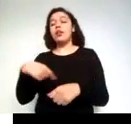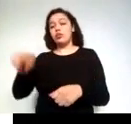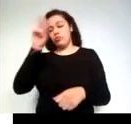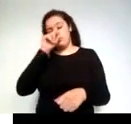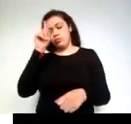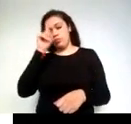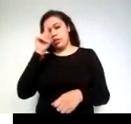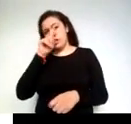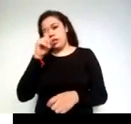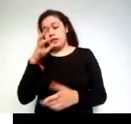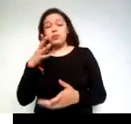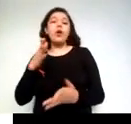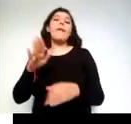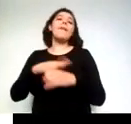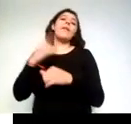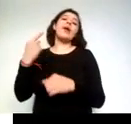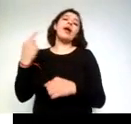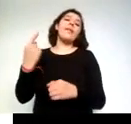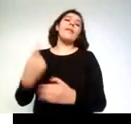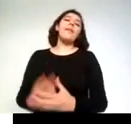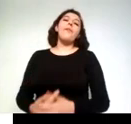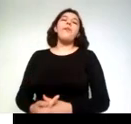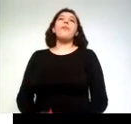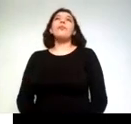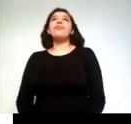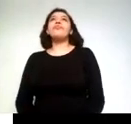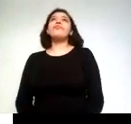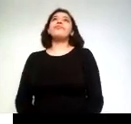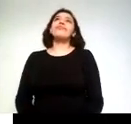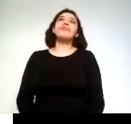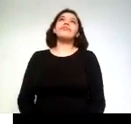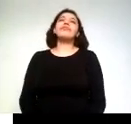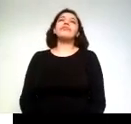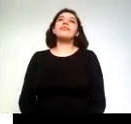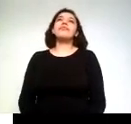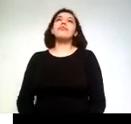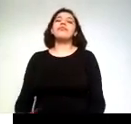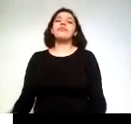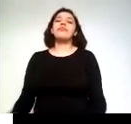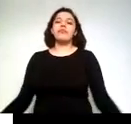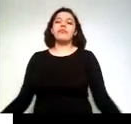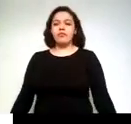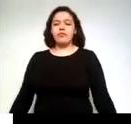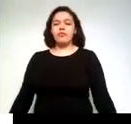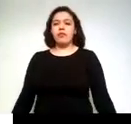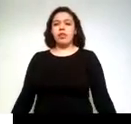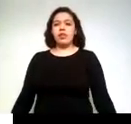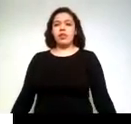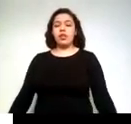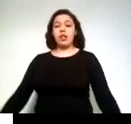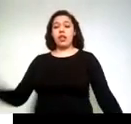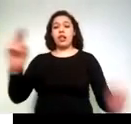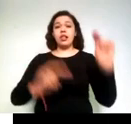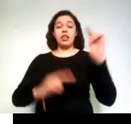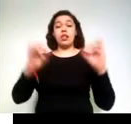en temas de desarrollo organizacional, lo que se trabaja normalmente a nivel institucional aplica a